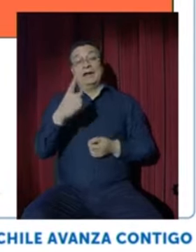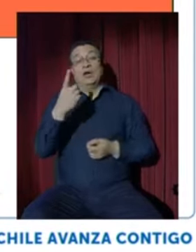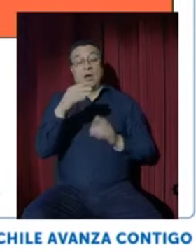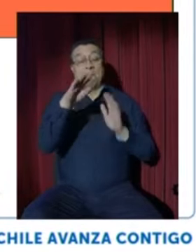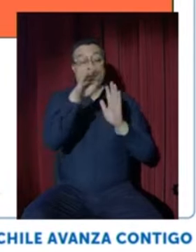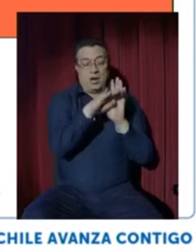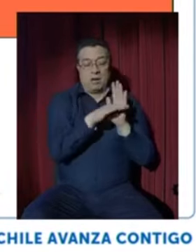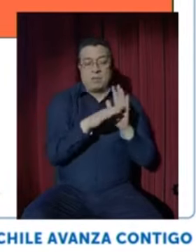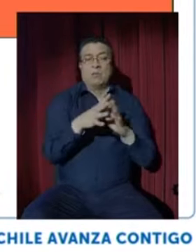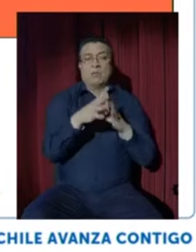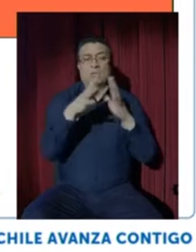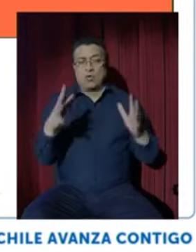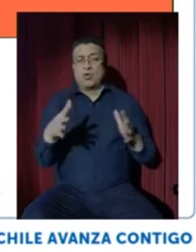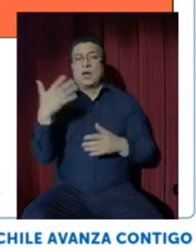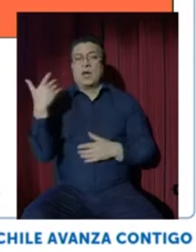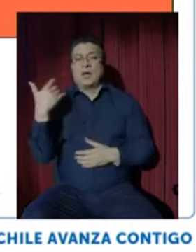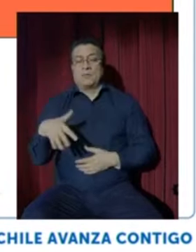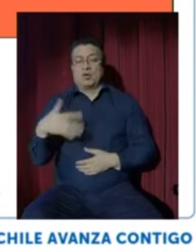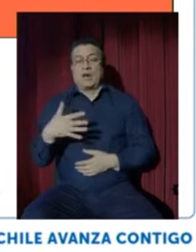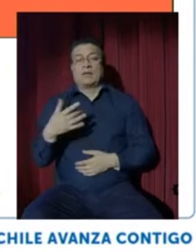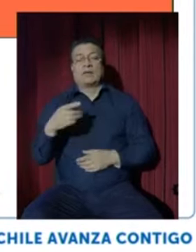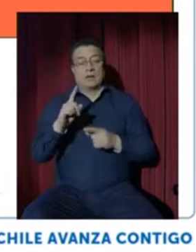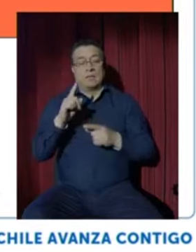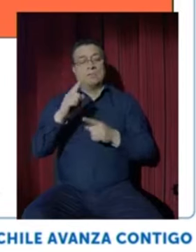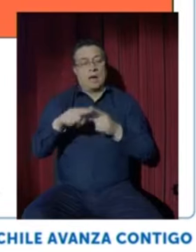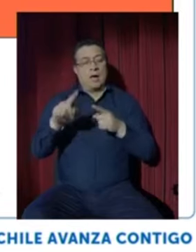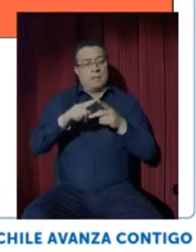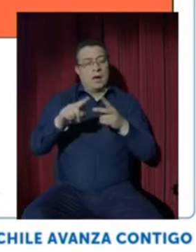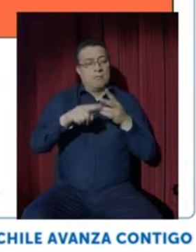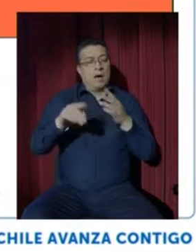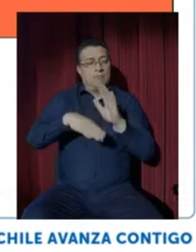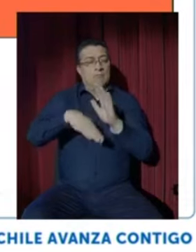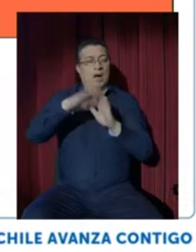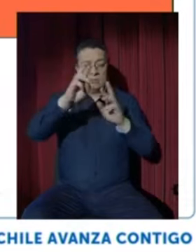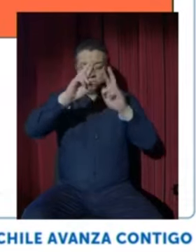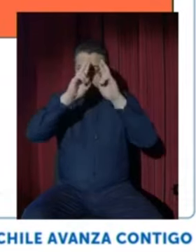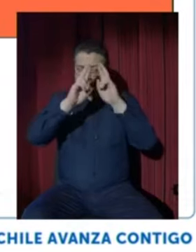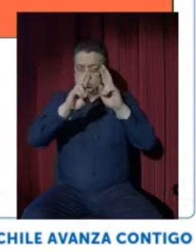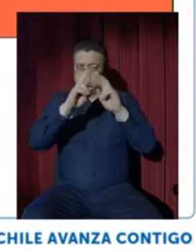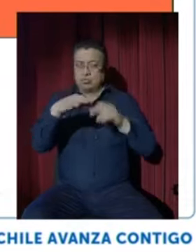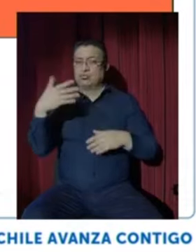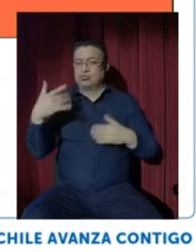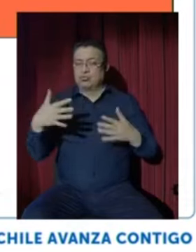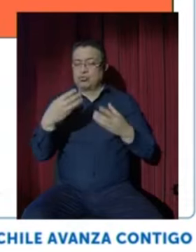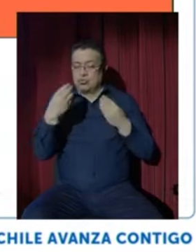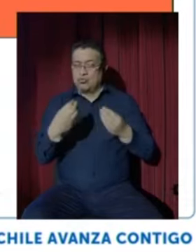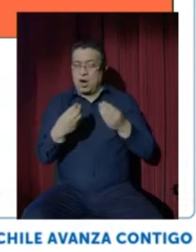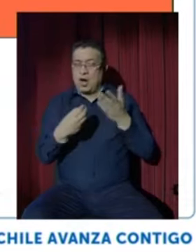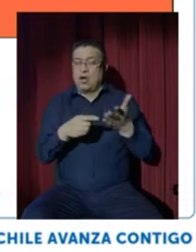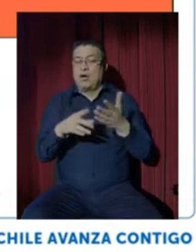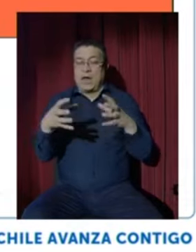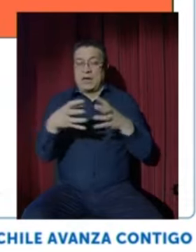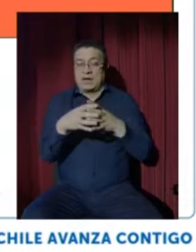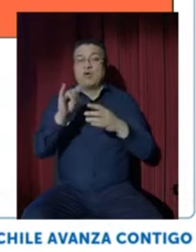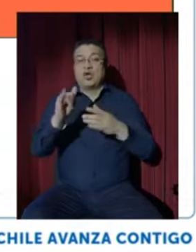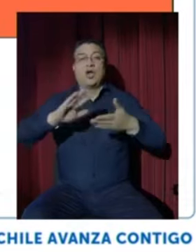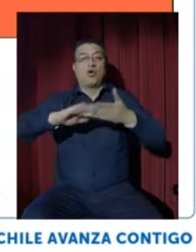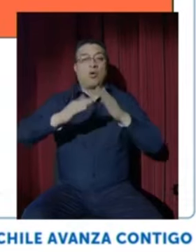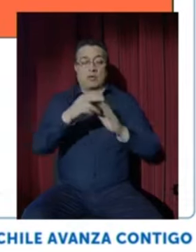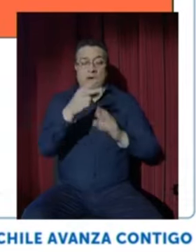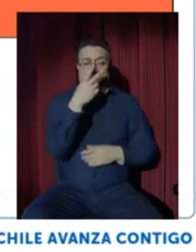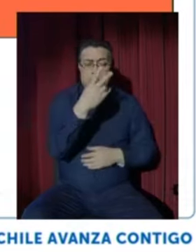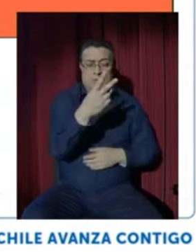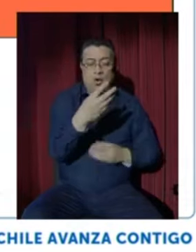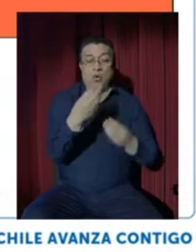muy importante que e cada vez es más valorado eh por por el equipo y también por por la comunidad